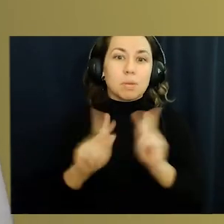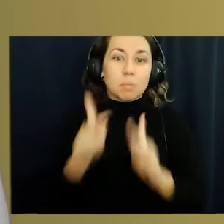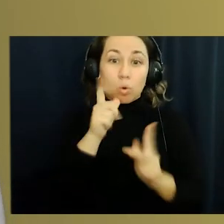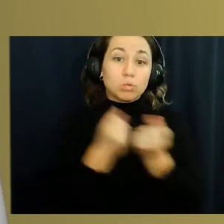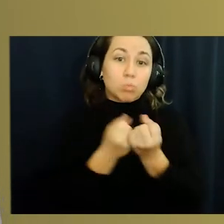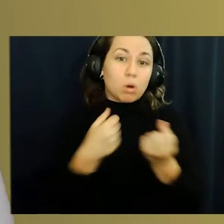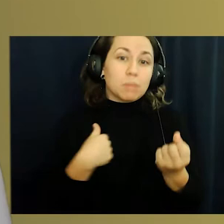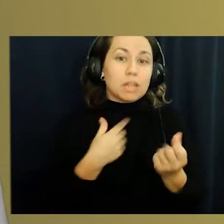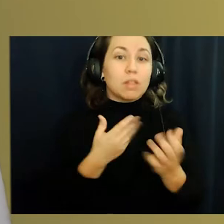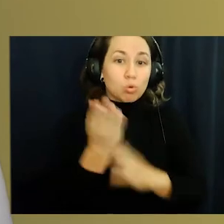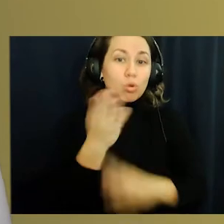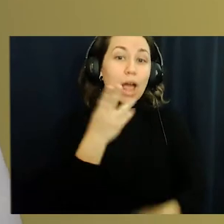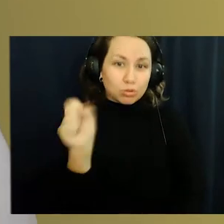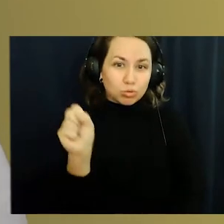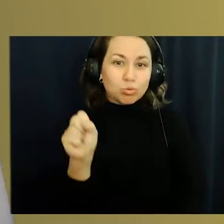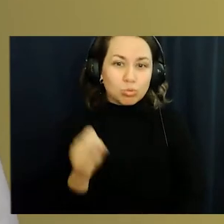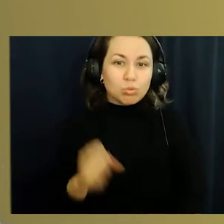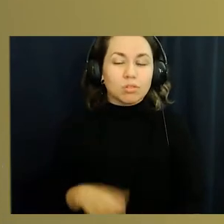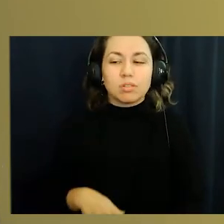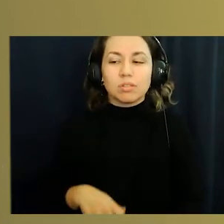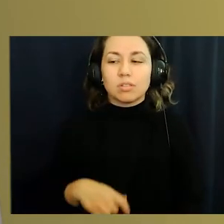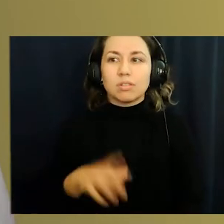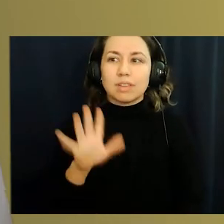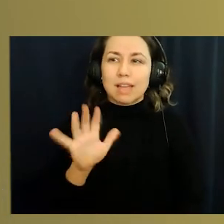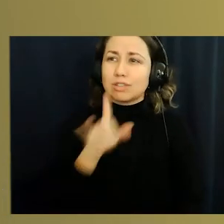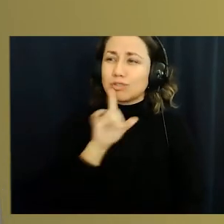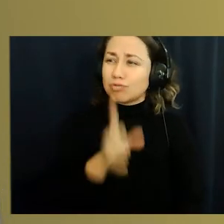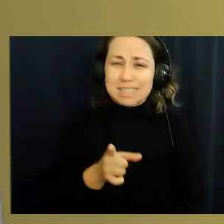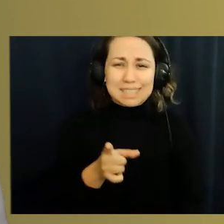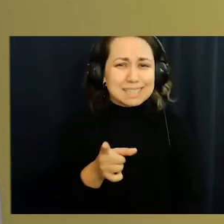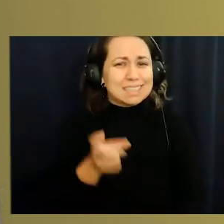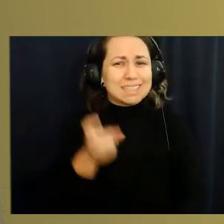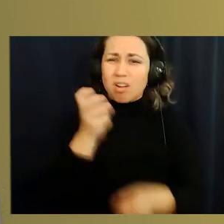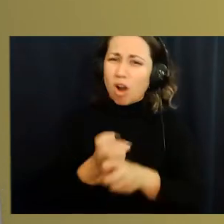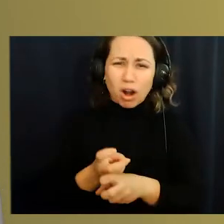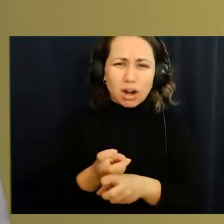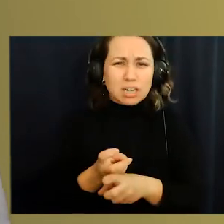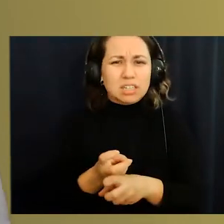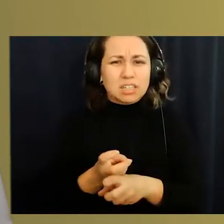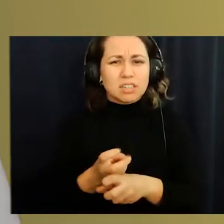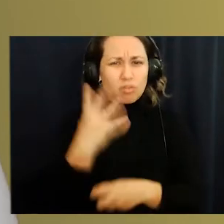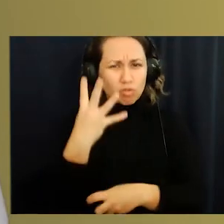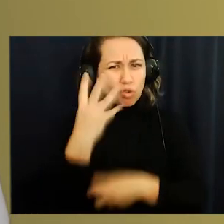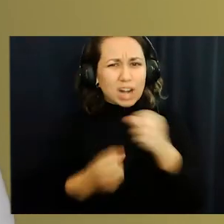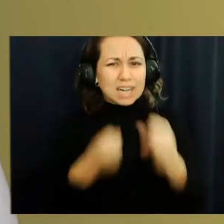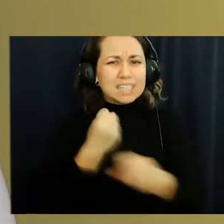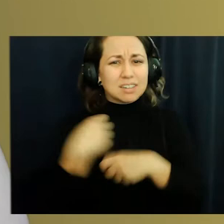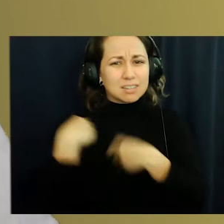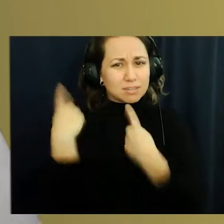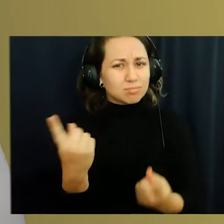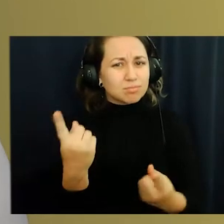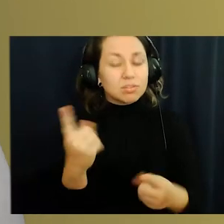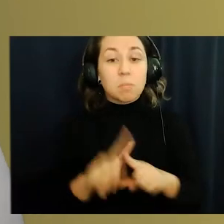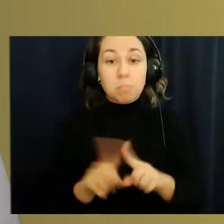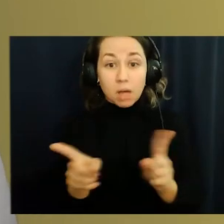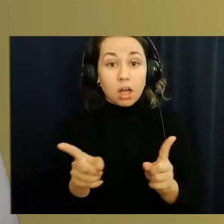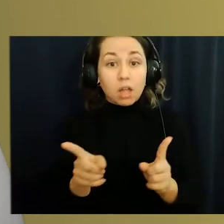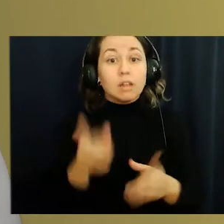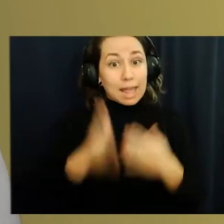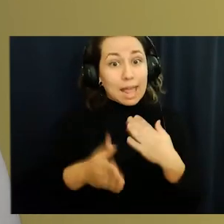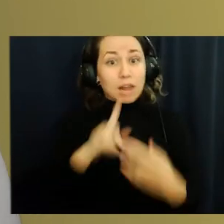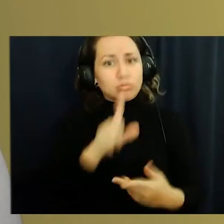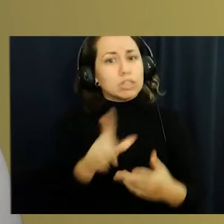toda la preparatoria. Fue unos 4 años muy difíciles y al fin valió la pena, y les sugiero siempre a todos que